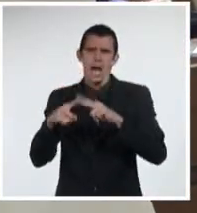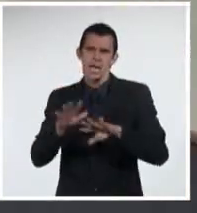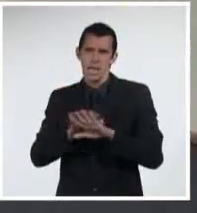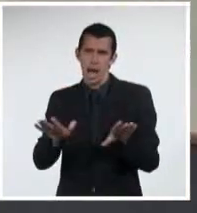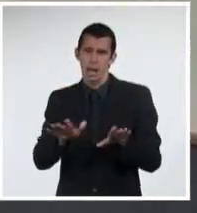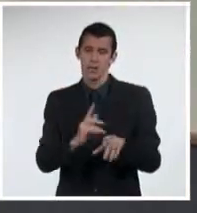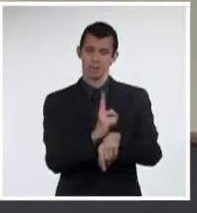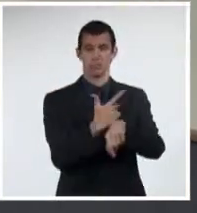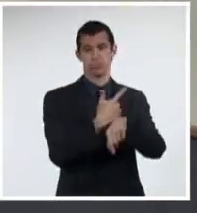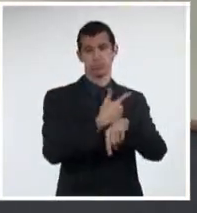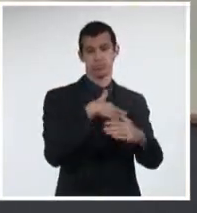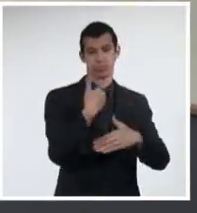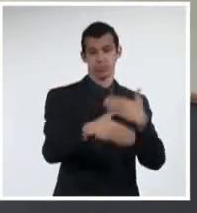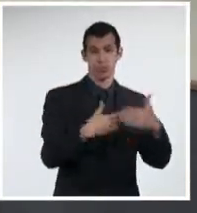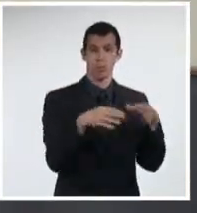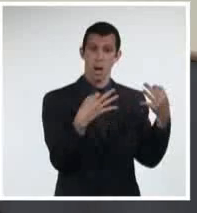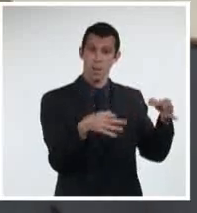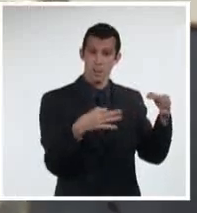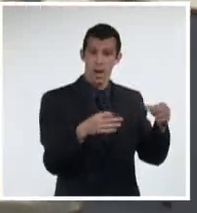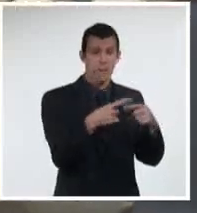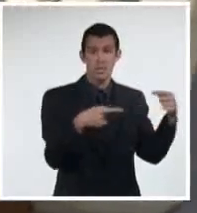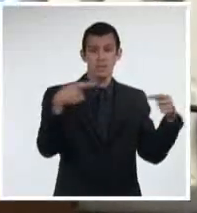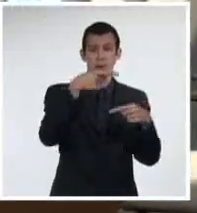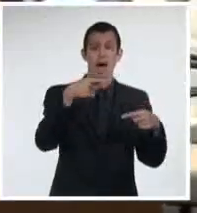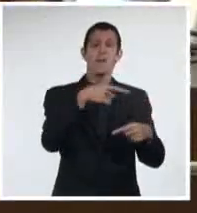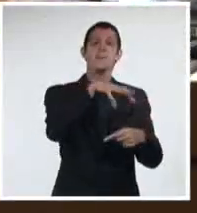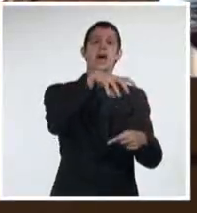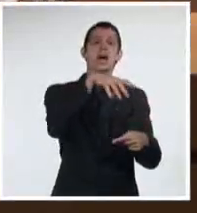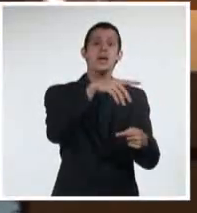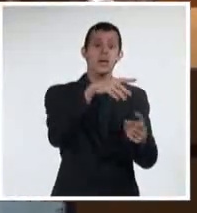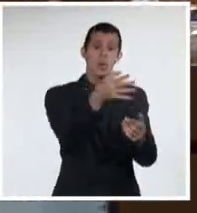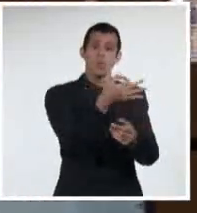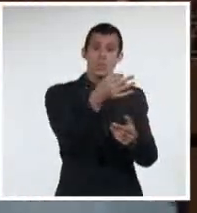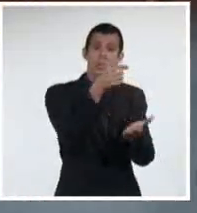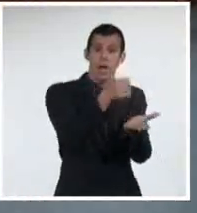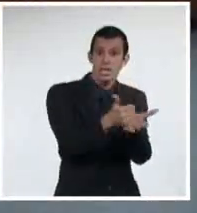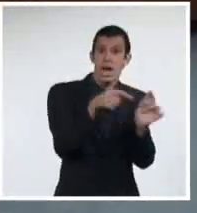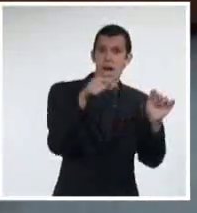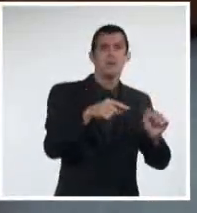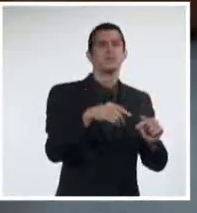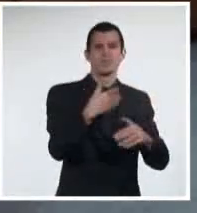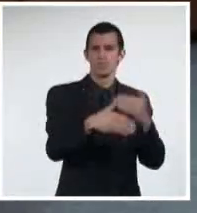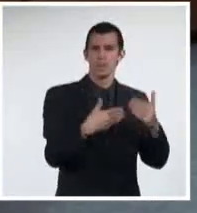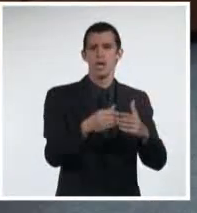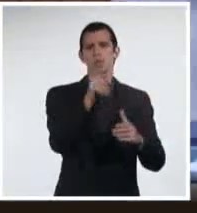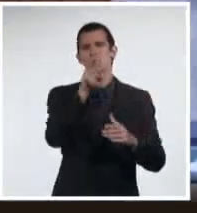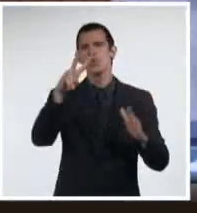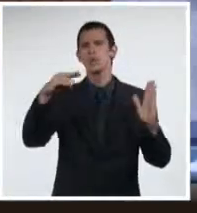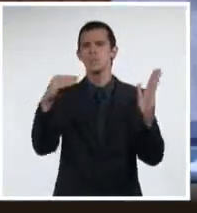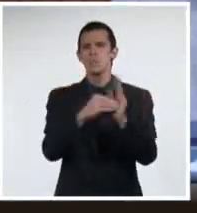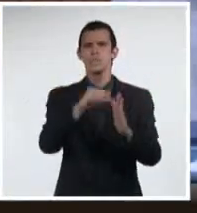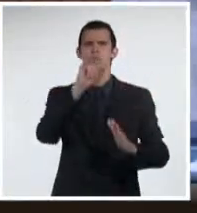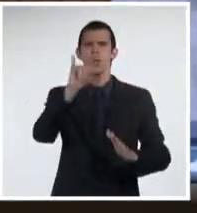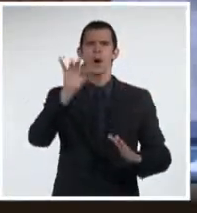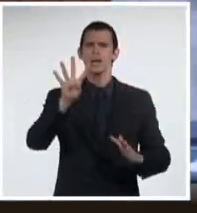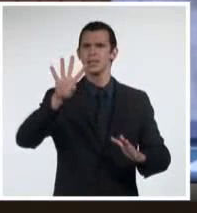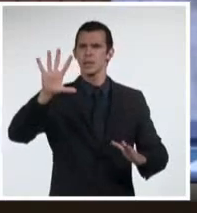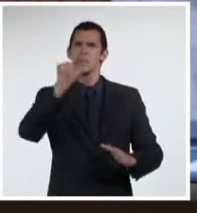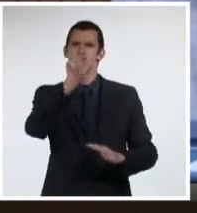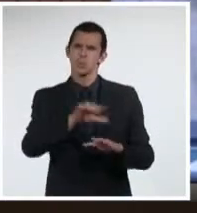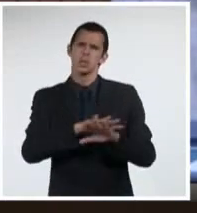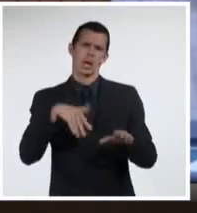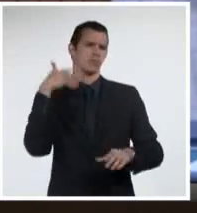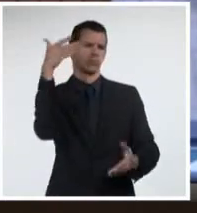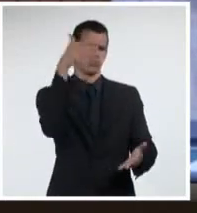trámites, fundamentalmente en el municipio de Pinar del Río. Hasta el momento, 12.645 familias han adquirido materiales